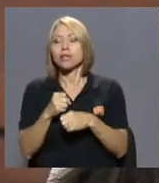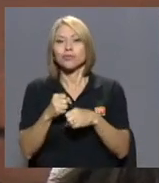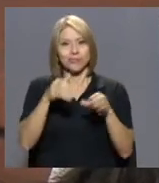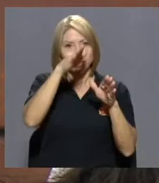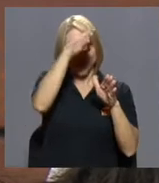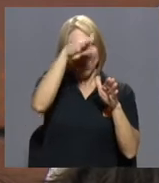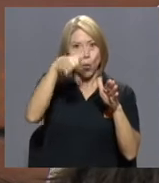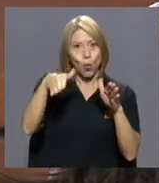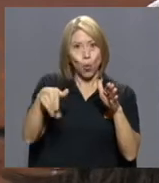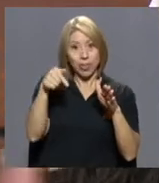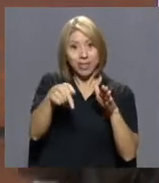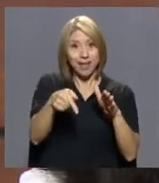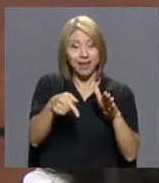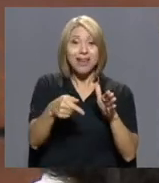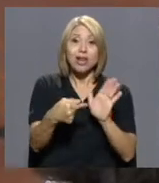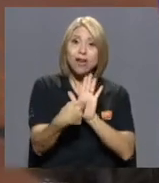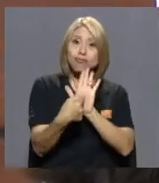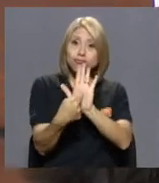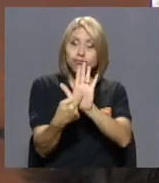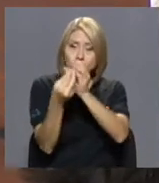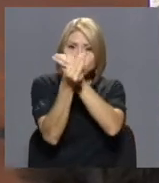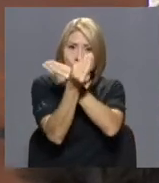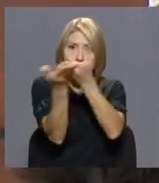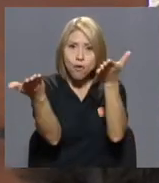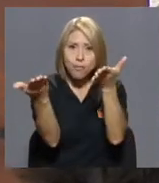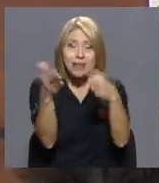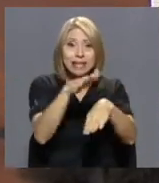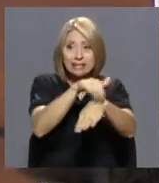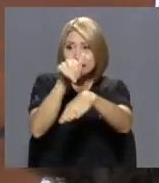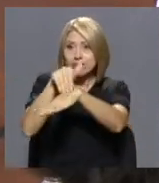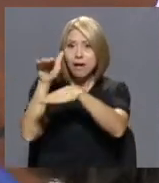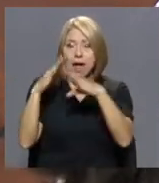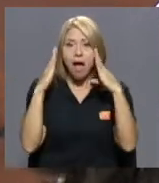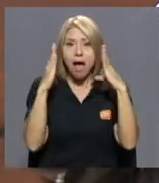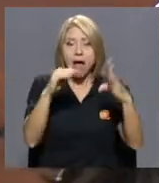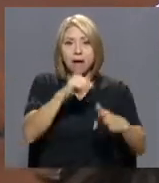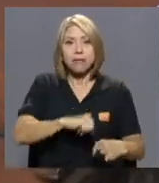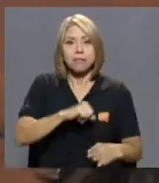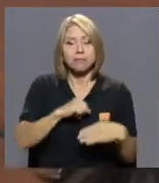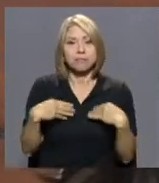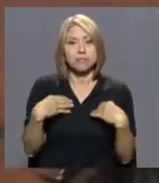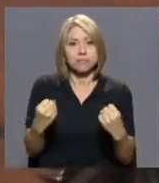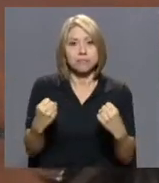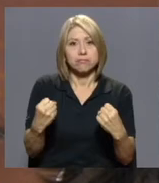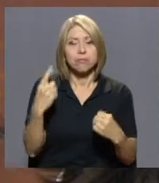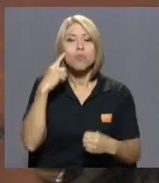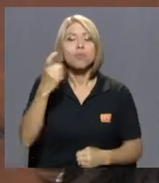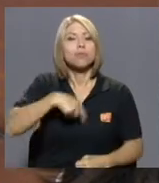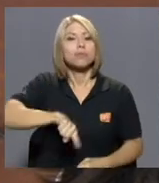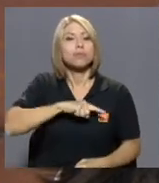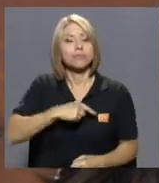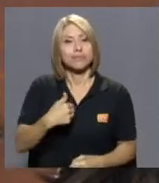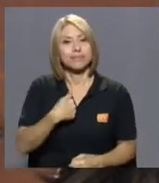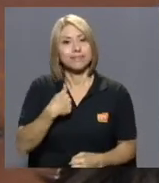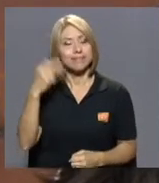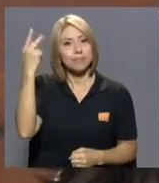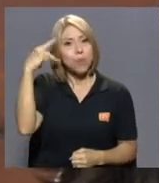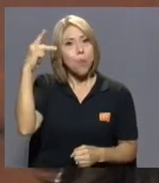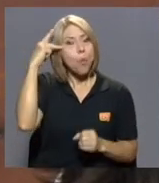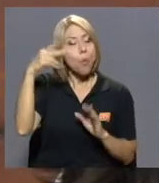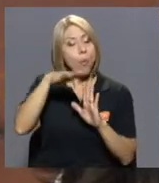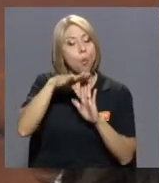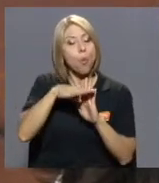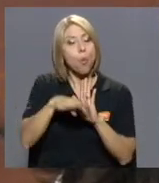la República que llama la atención sobre a las autoridades de salud, porque particularmente tenemos una política nacional de salud